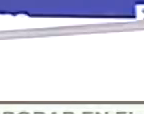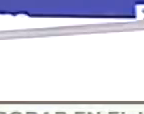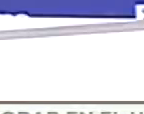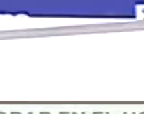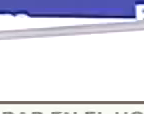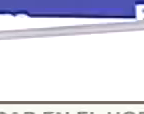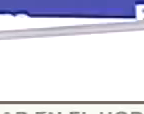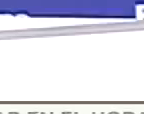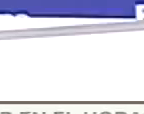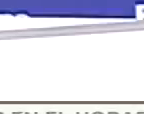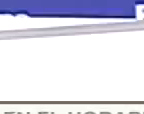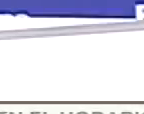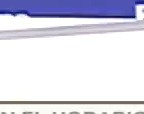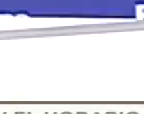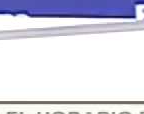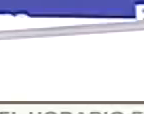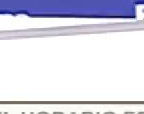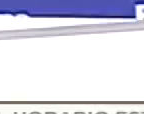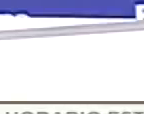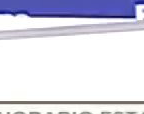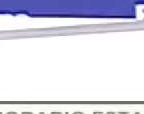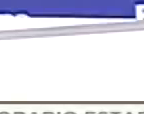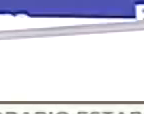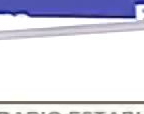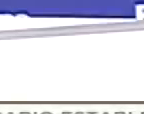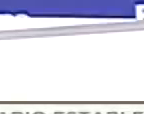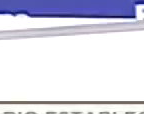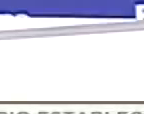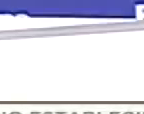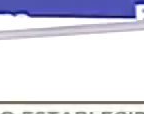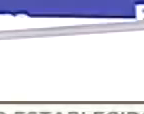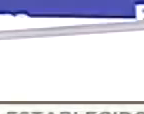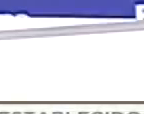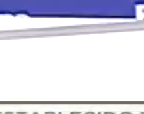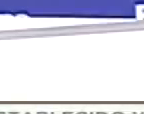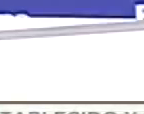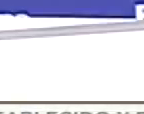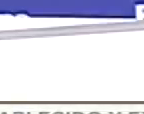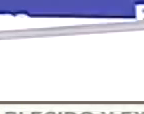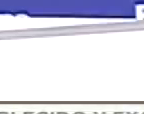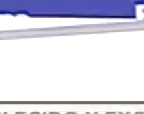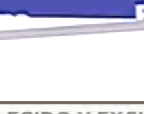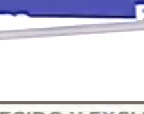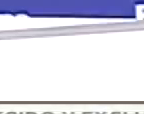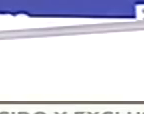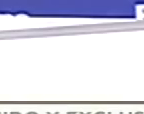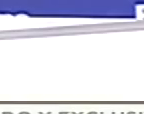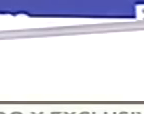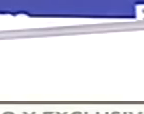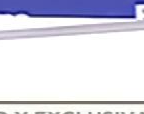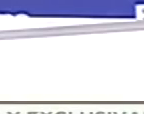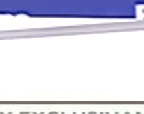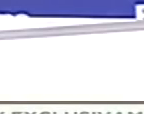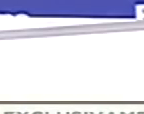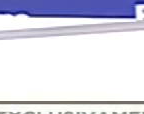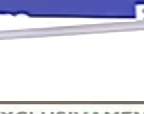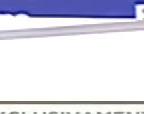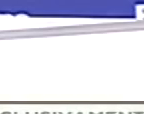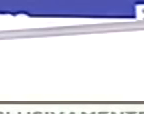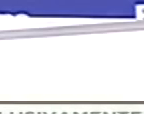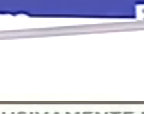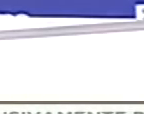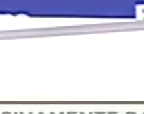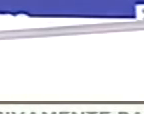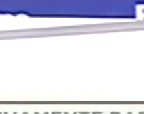estado nublado el día, caluroso. Pasamos la Semana Santa bastante calurosa,